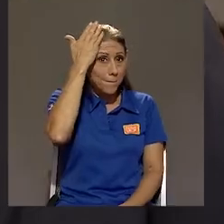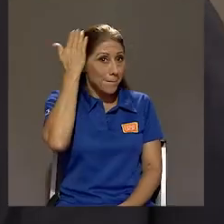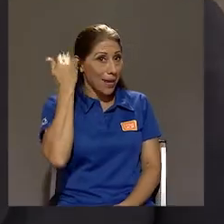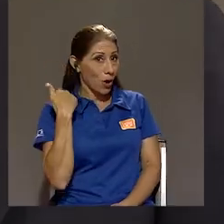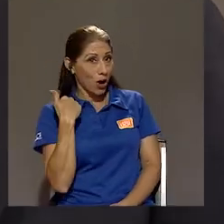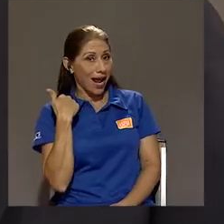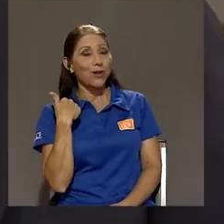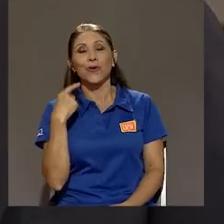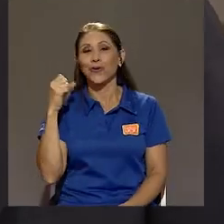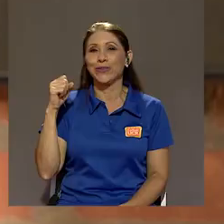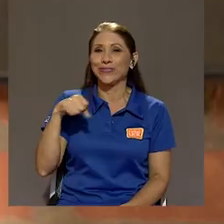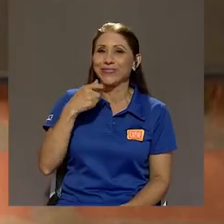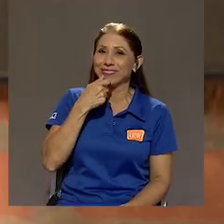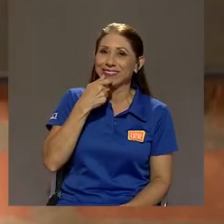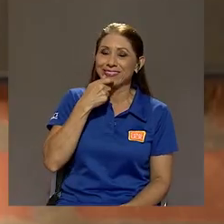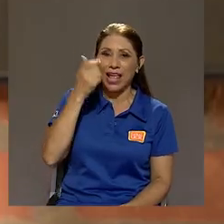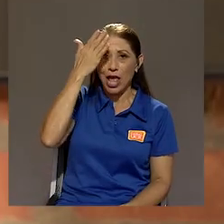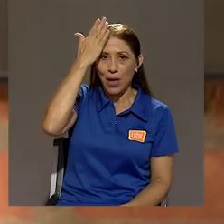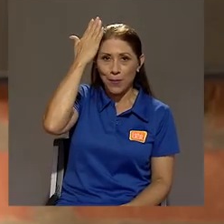pelo largo, efectivamente,